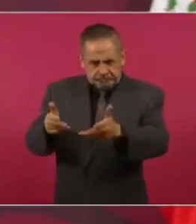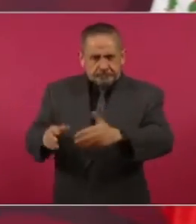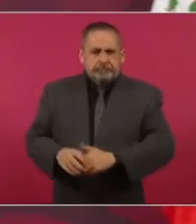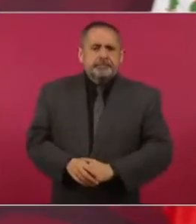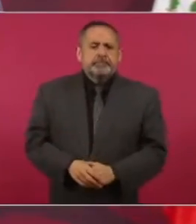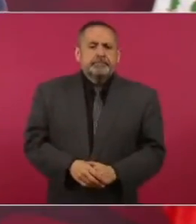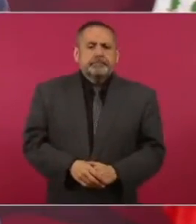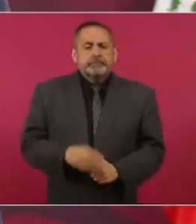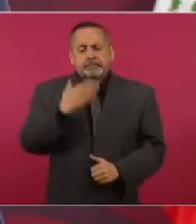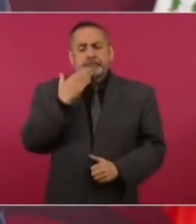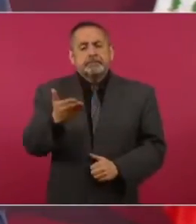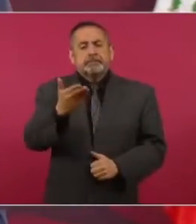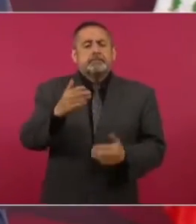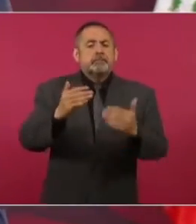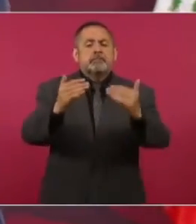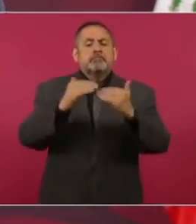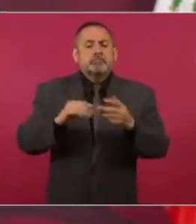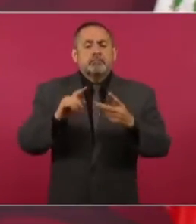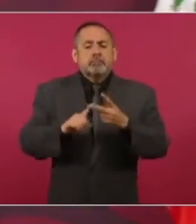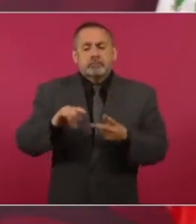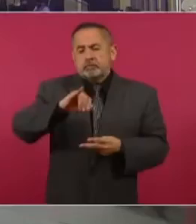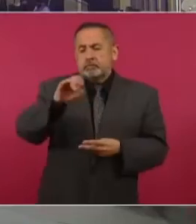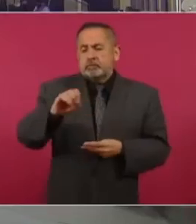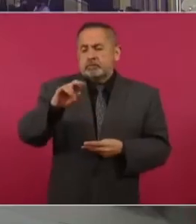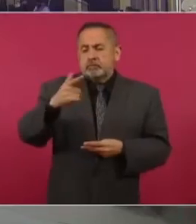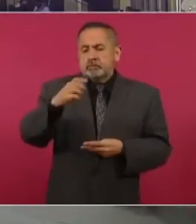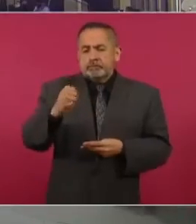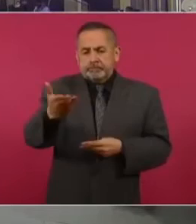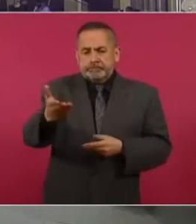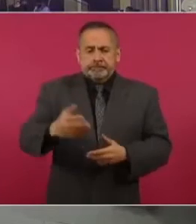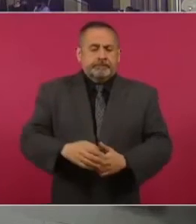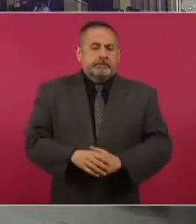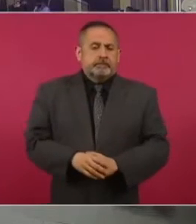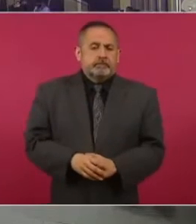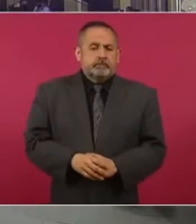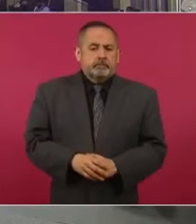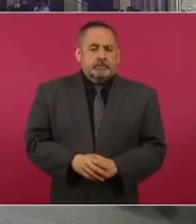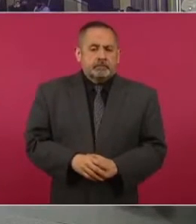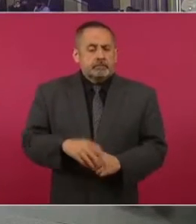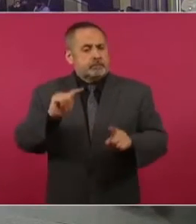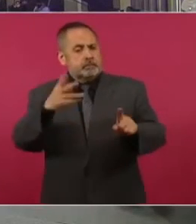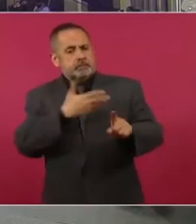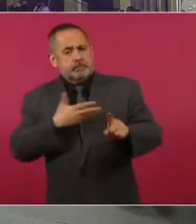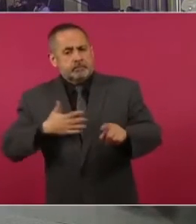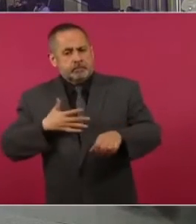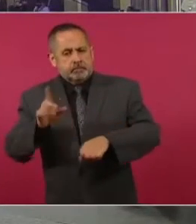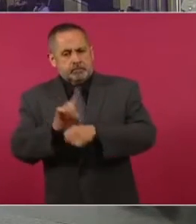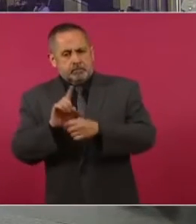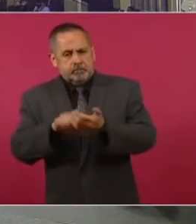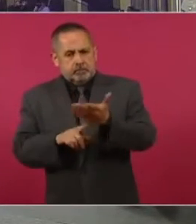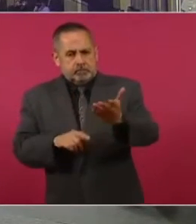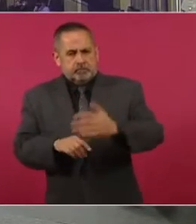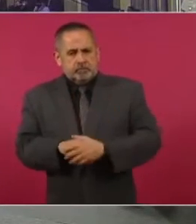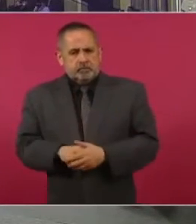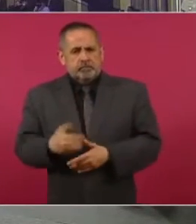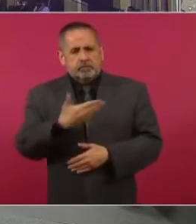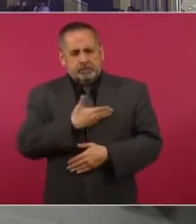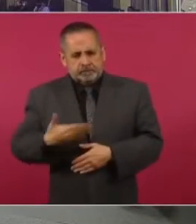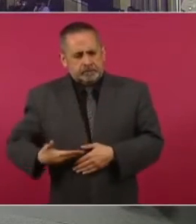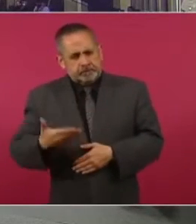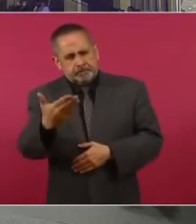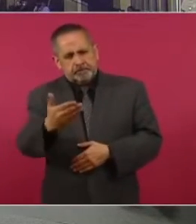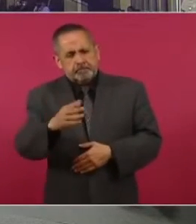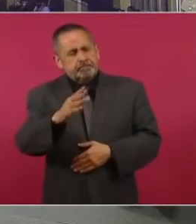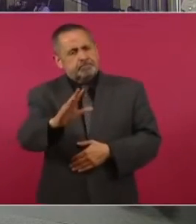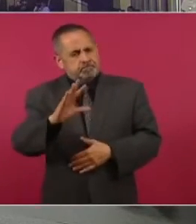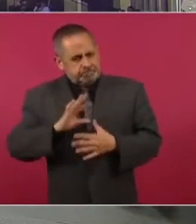Muy bien, vamos con Jorge. ¿Qué tal, presidente? Muy buenos días. Presidente, usted nos ha